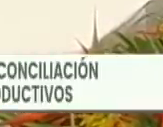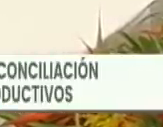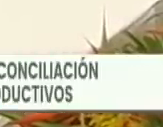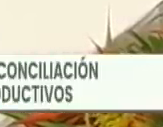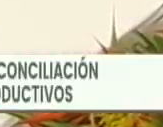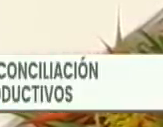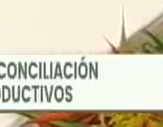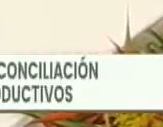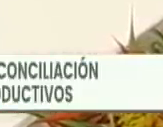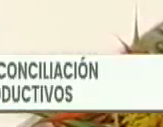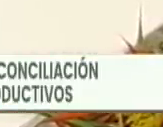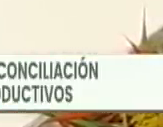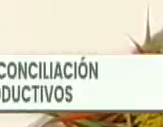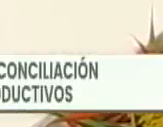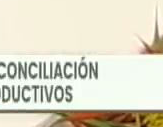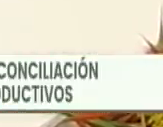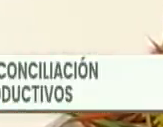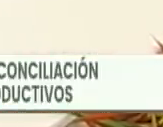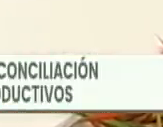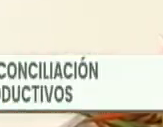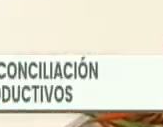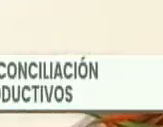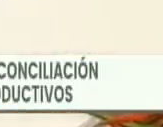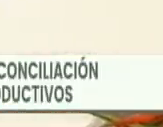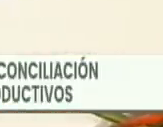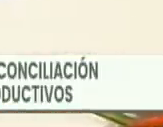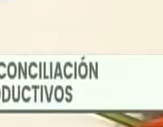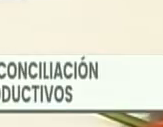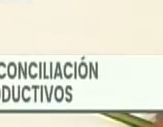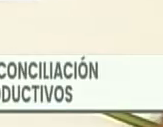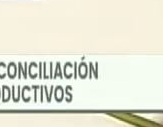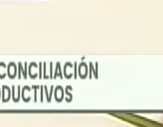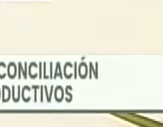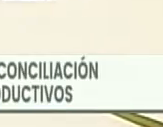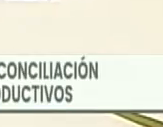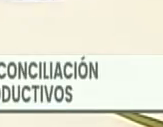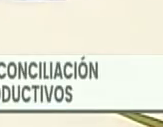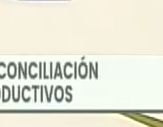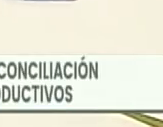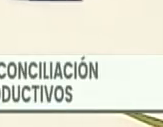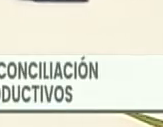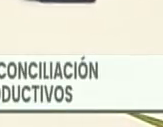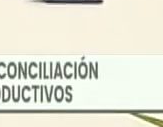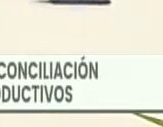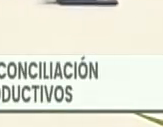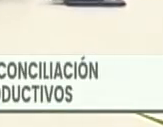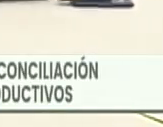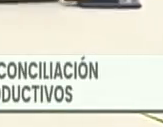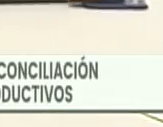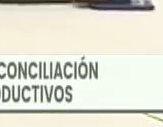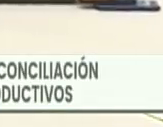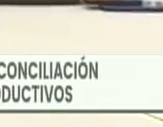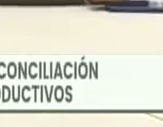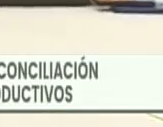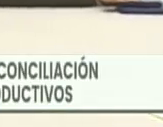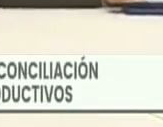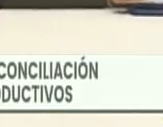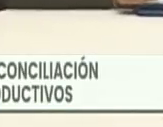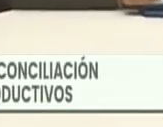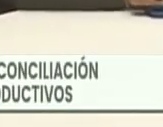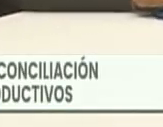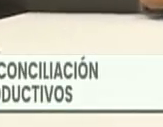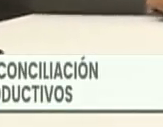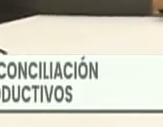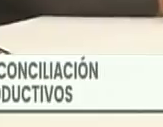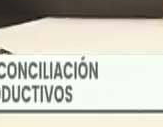pública en carabobo otro tema que es importante es la corporación de gas yo celebro